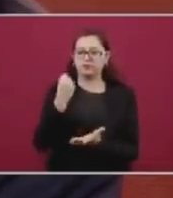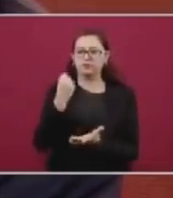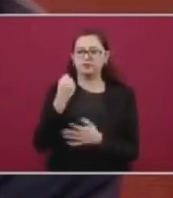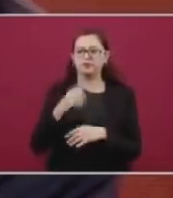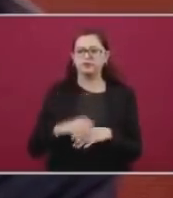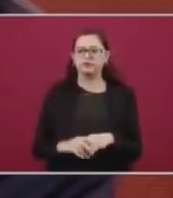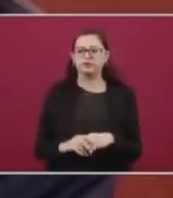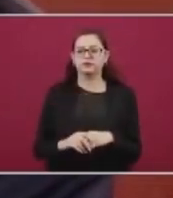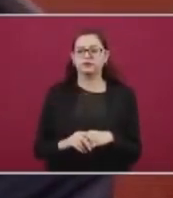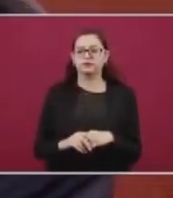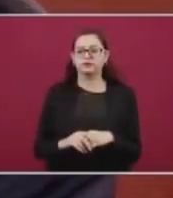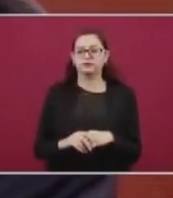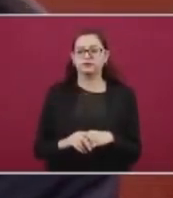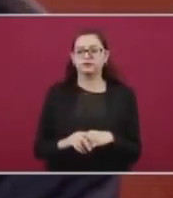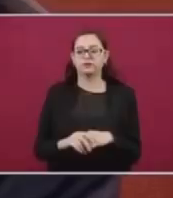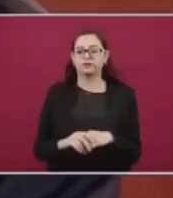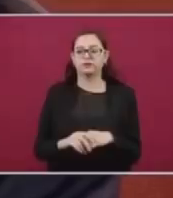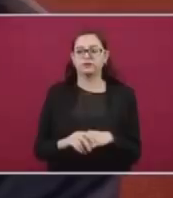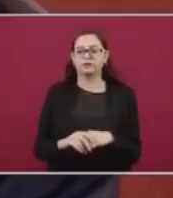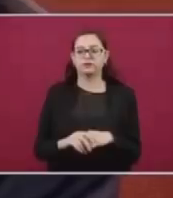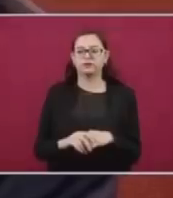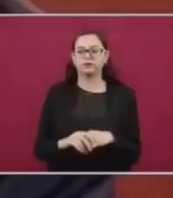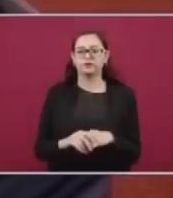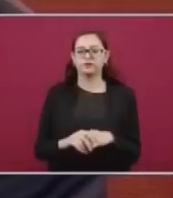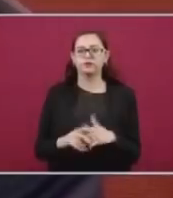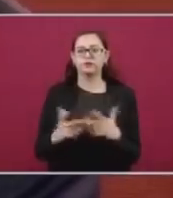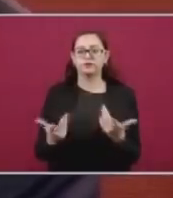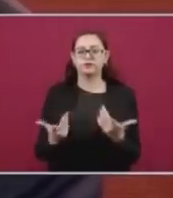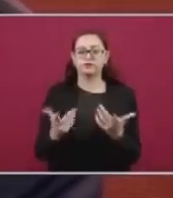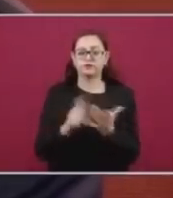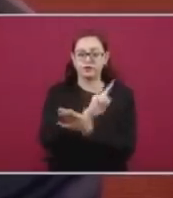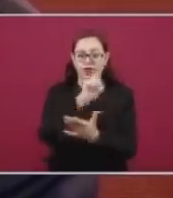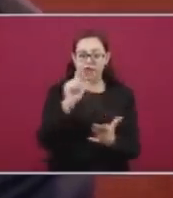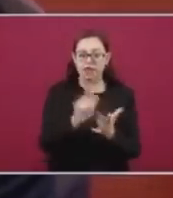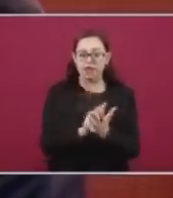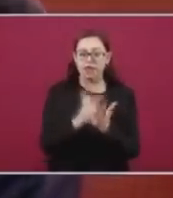cual vamos a tener un marco legal